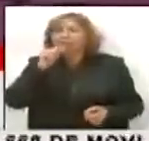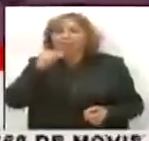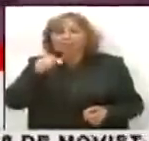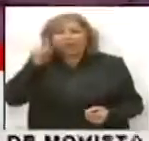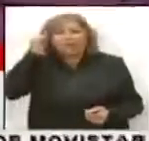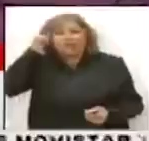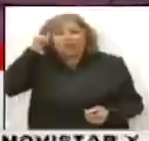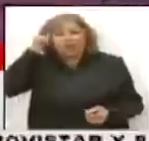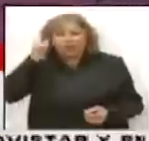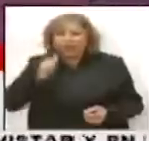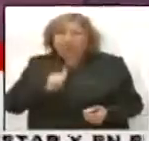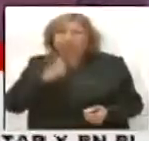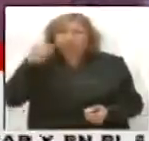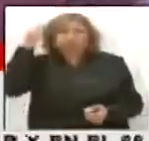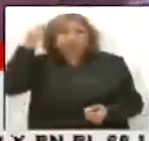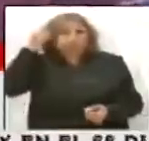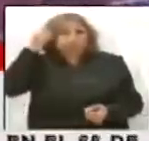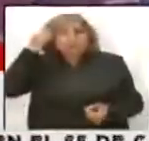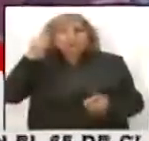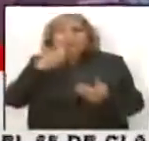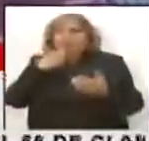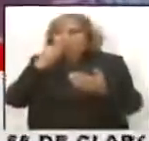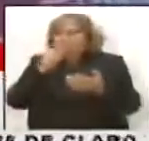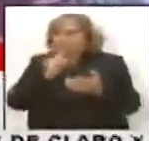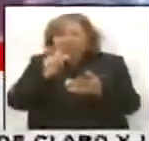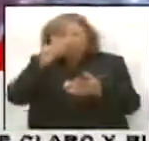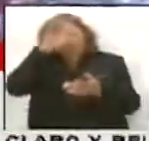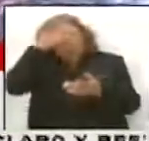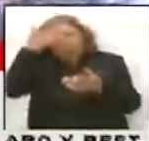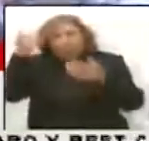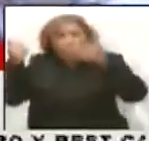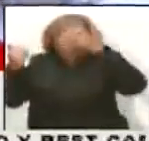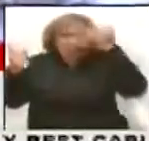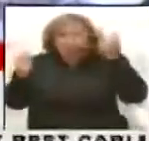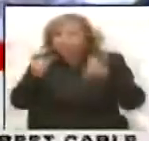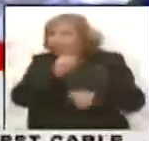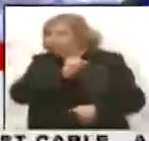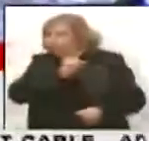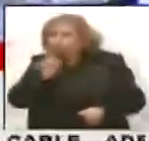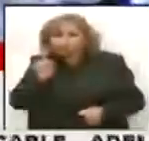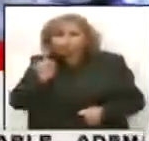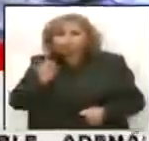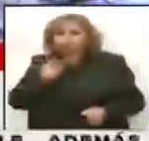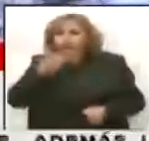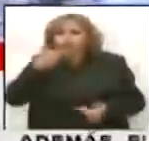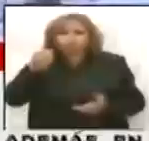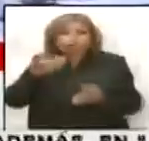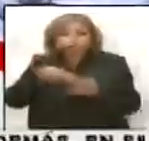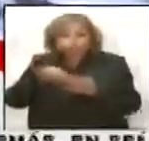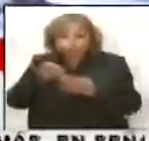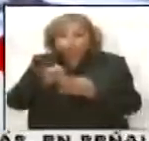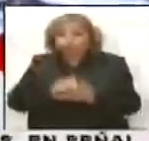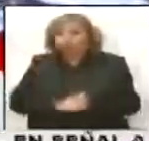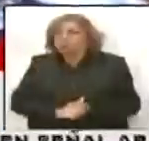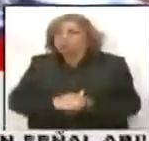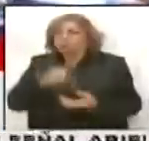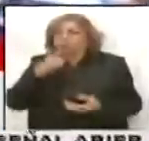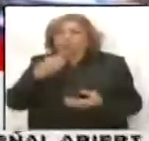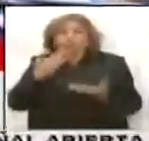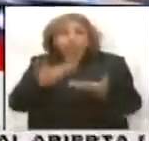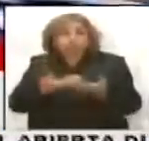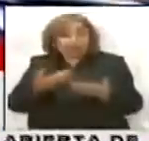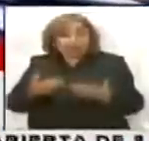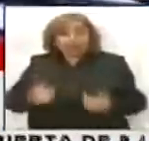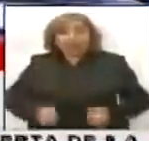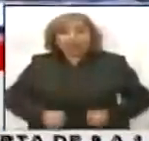memoria, es una política que nos permita no olvidar esos hechos. Muchos piensan que la mejor manera de superar esa etapa que hemos vivido